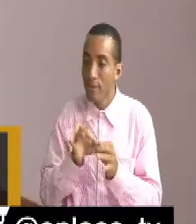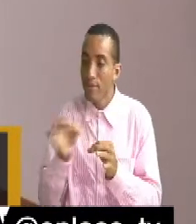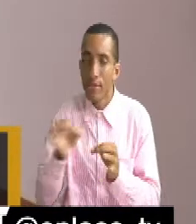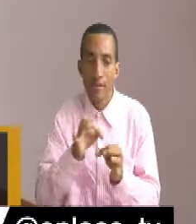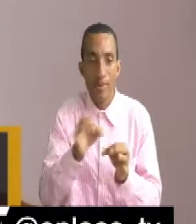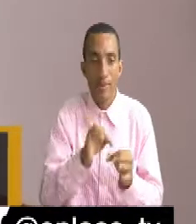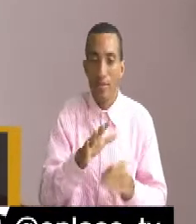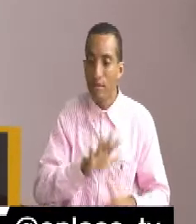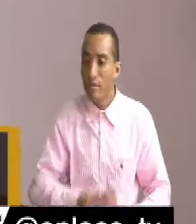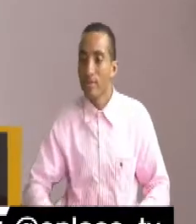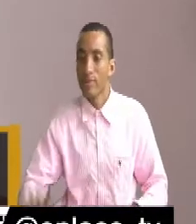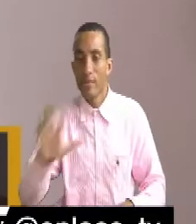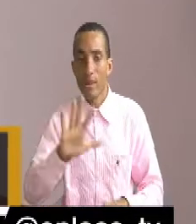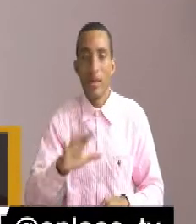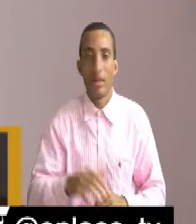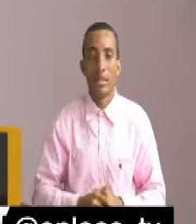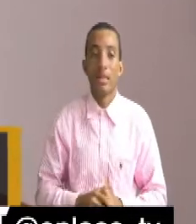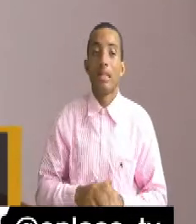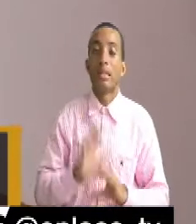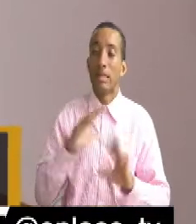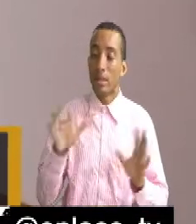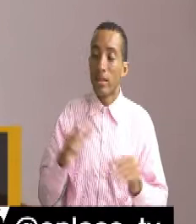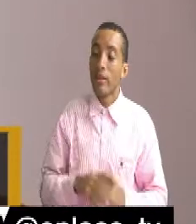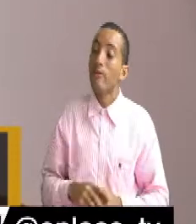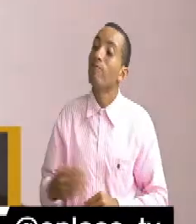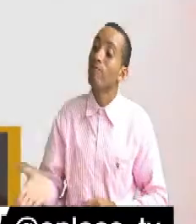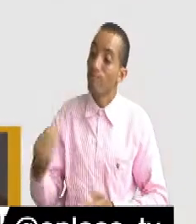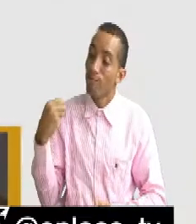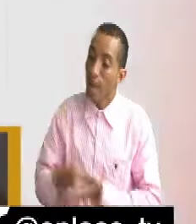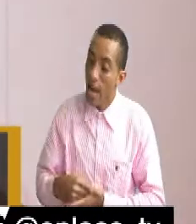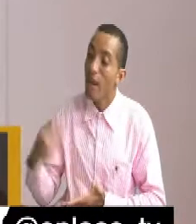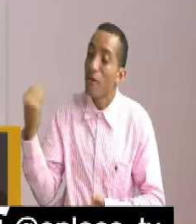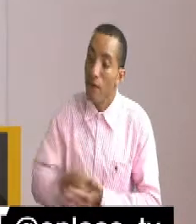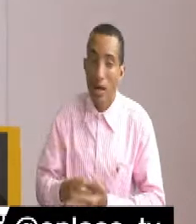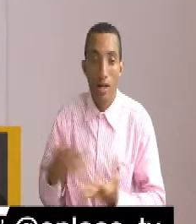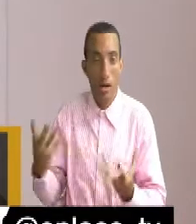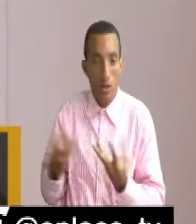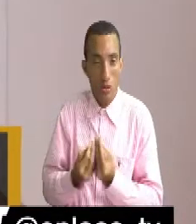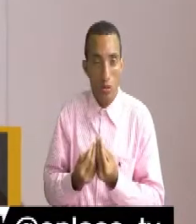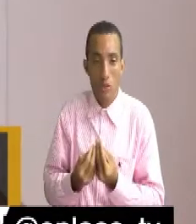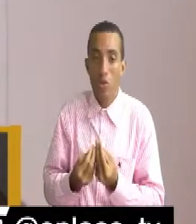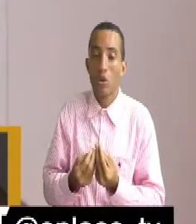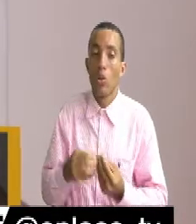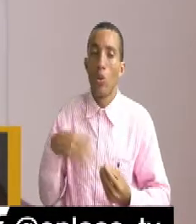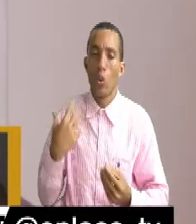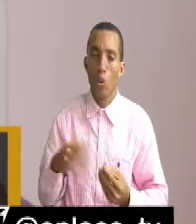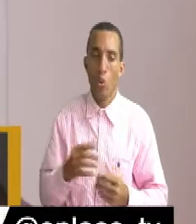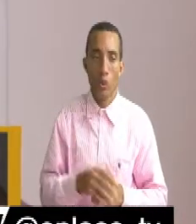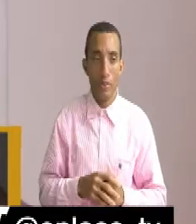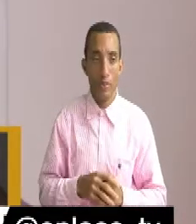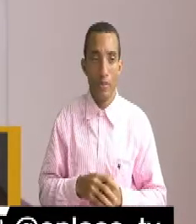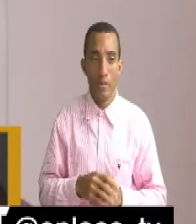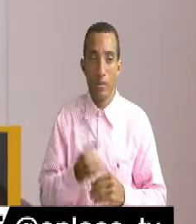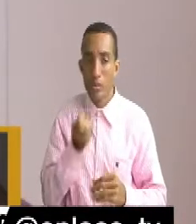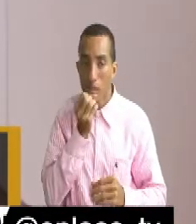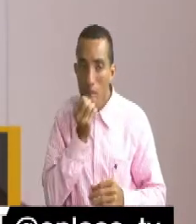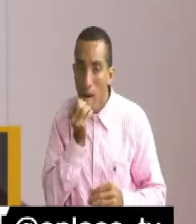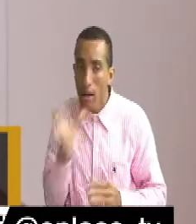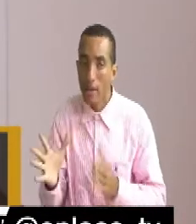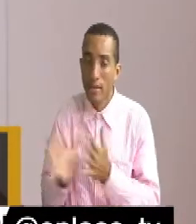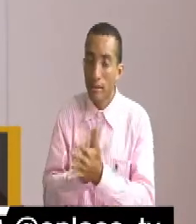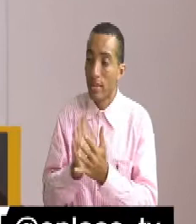querida, pues hemos sido extorsionados por esos grupos violentos. Denunciamos la presencia de